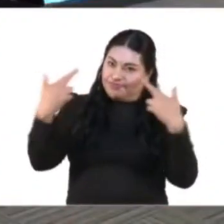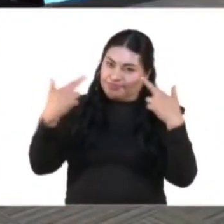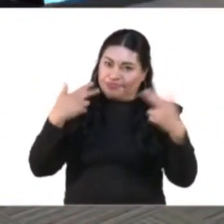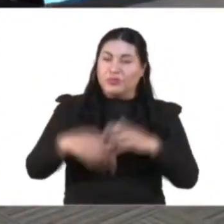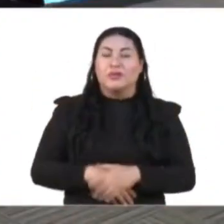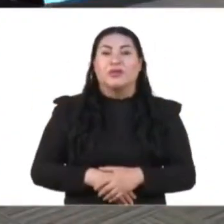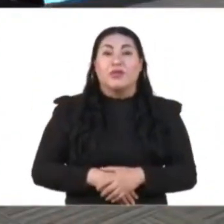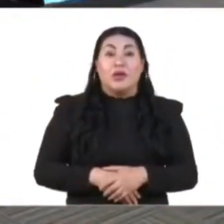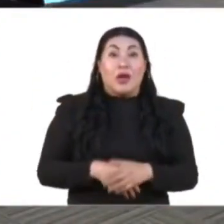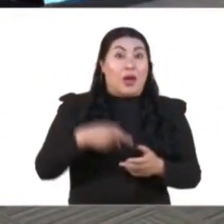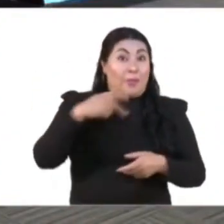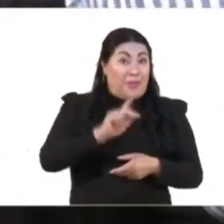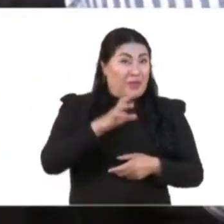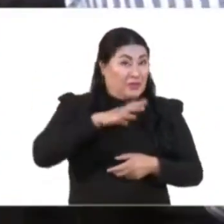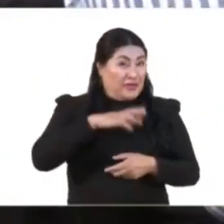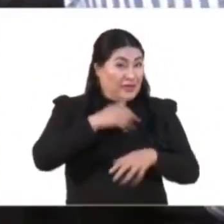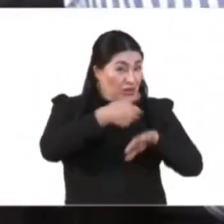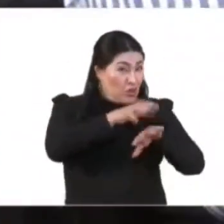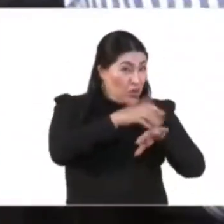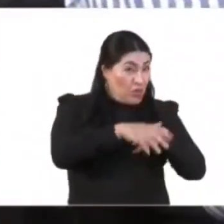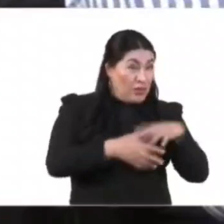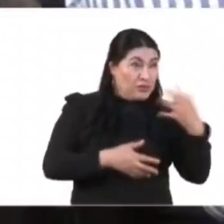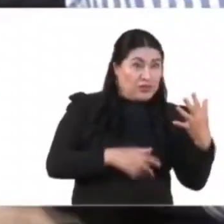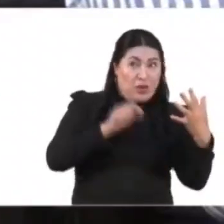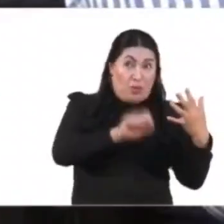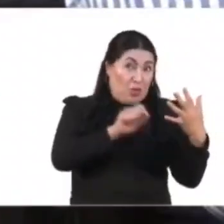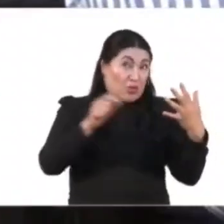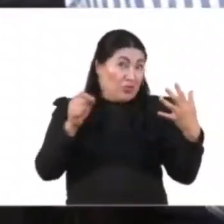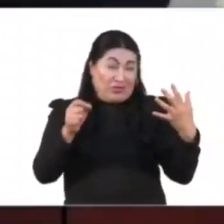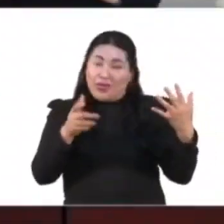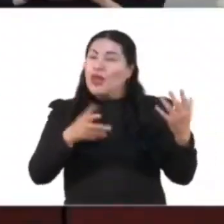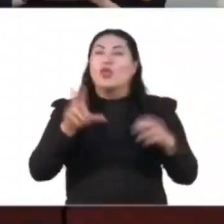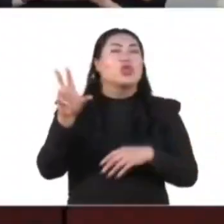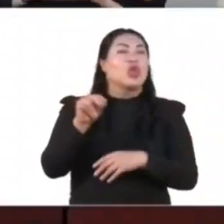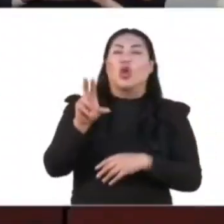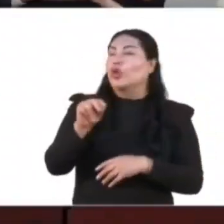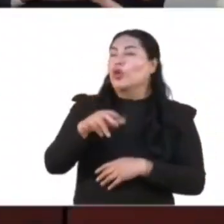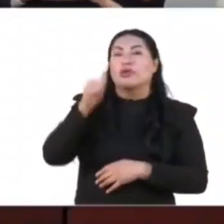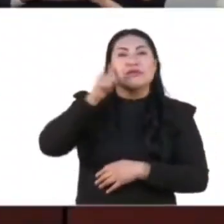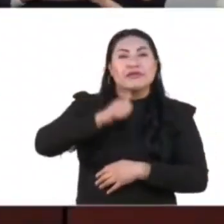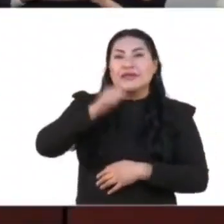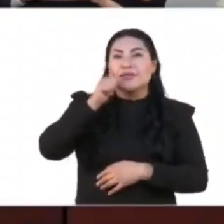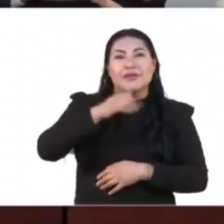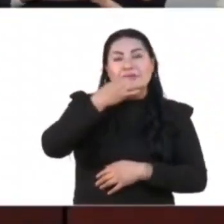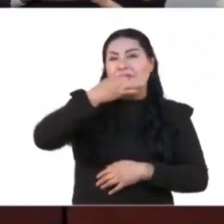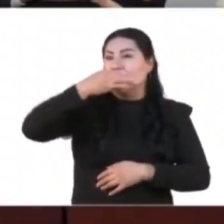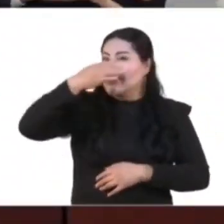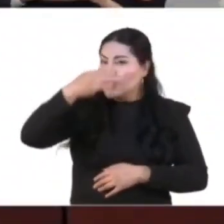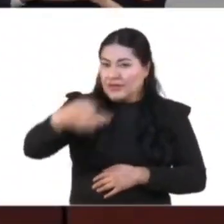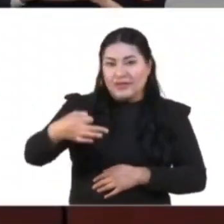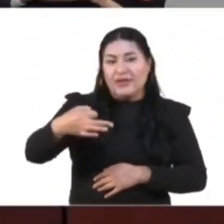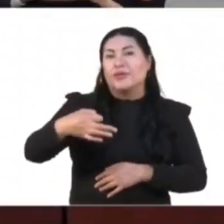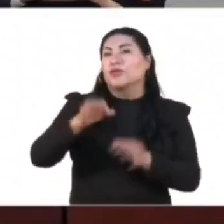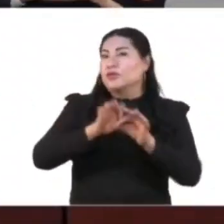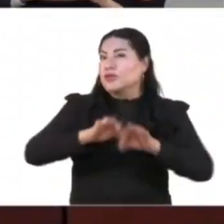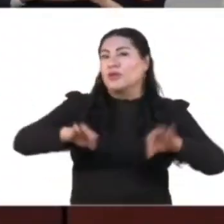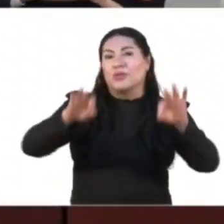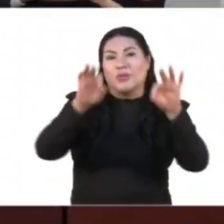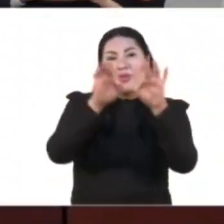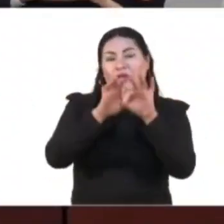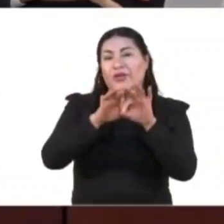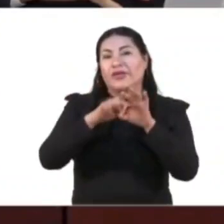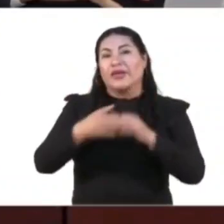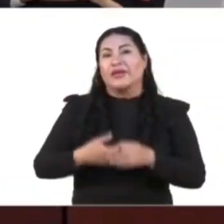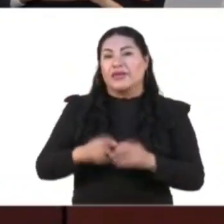de 5 punto y tantos si se activa y de 5. No va a pasar eso, no y existe. Eso siempre es bien importante señalarlo. Yo ya le dejo